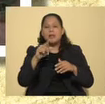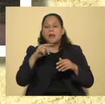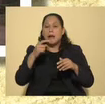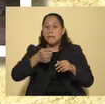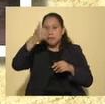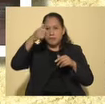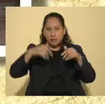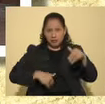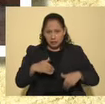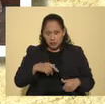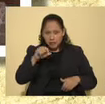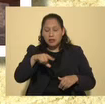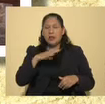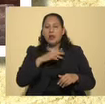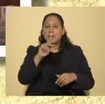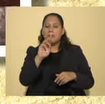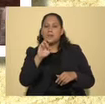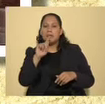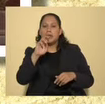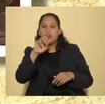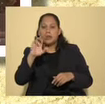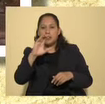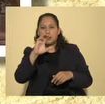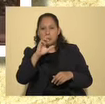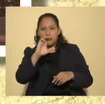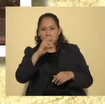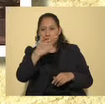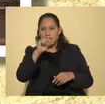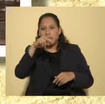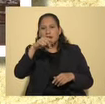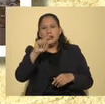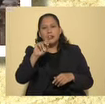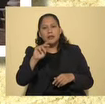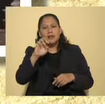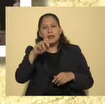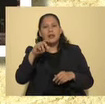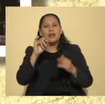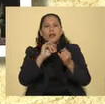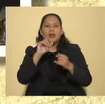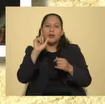una obra de Peter Handke con Claudette Maillet, hace 20 años, en